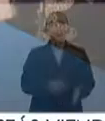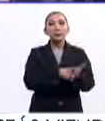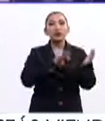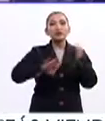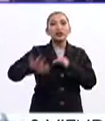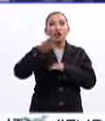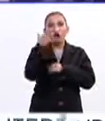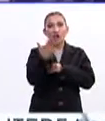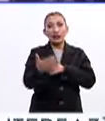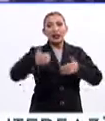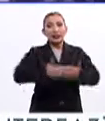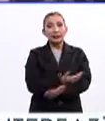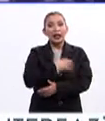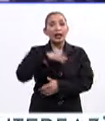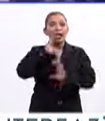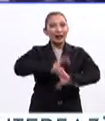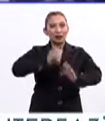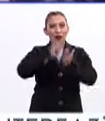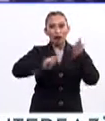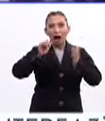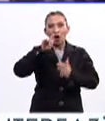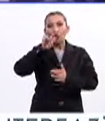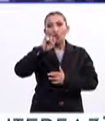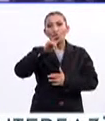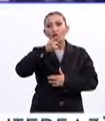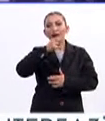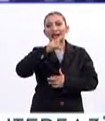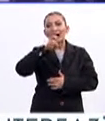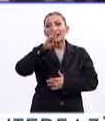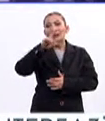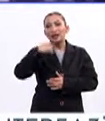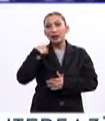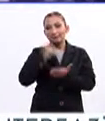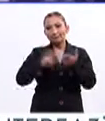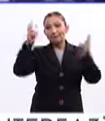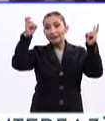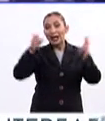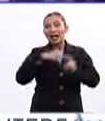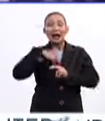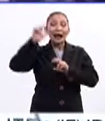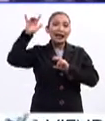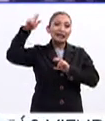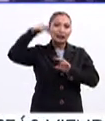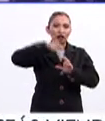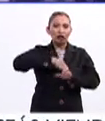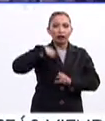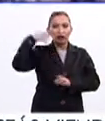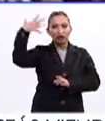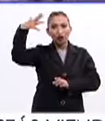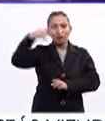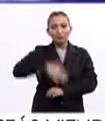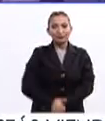En 1905 nace el cantautor Augusto Guti Cárdenas, compositor de Rayito de Sol.